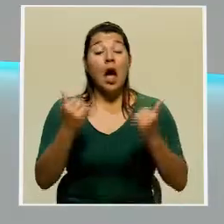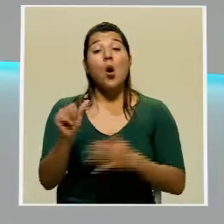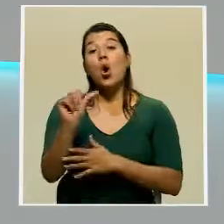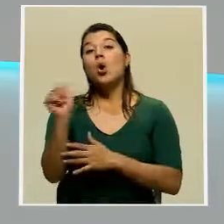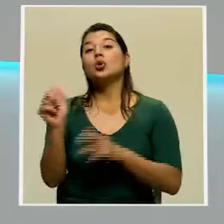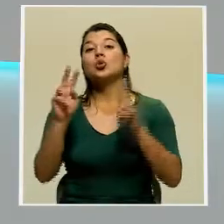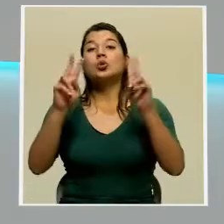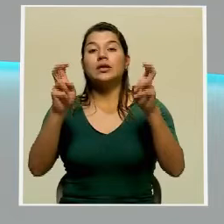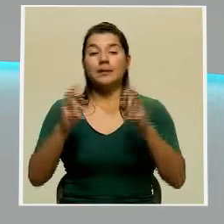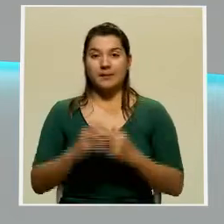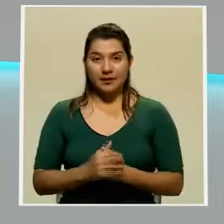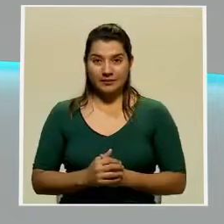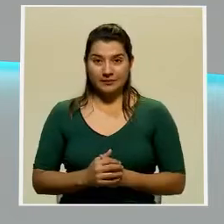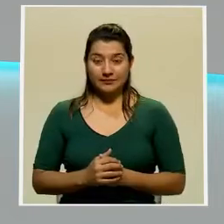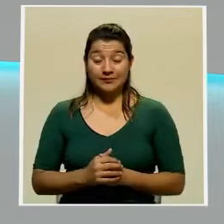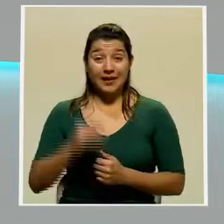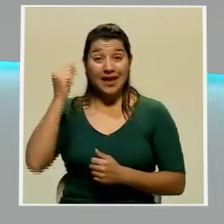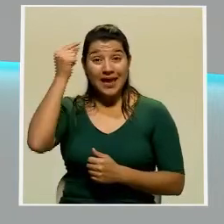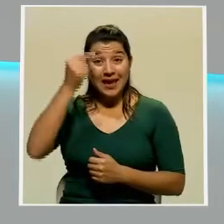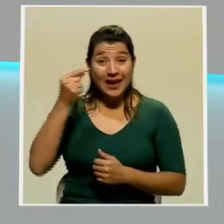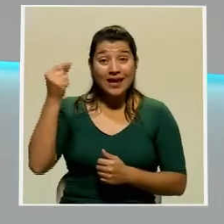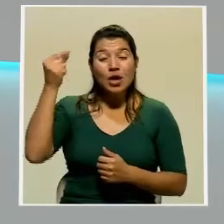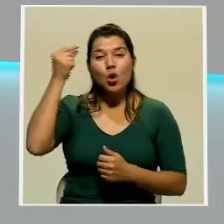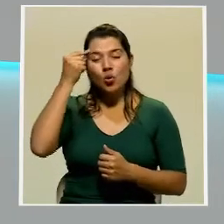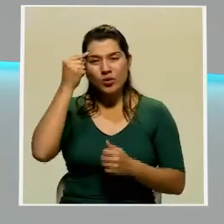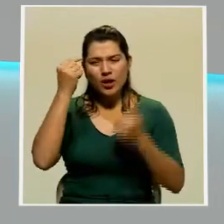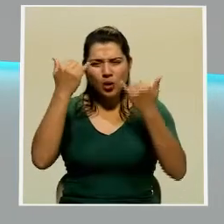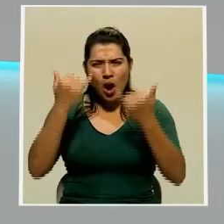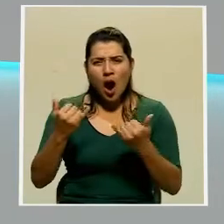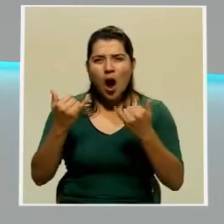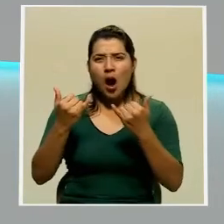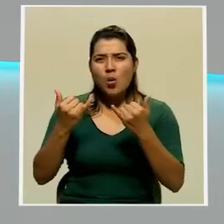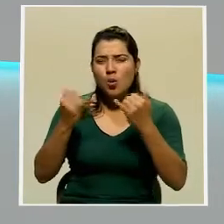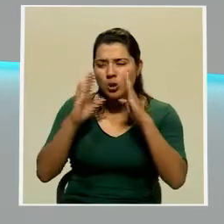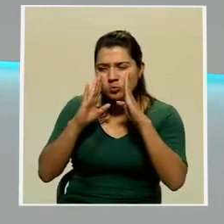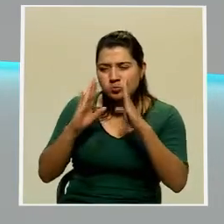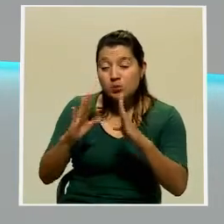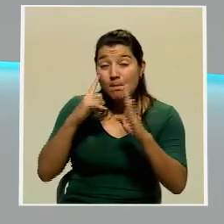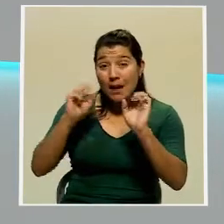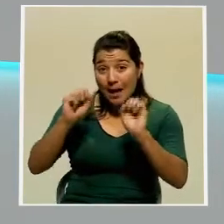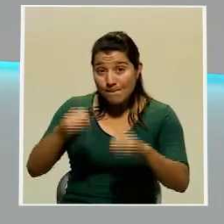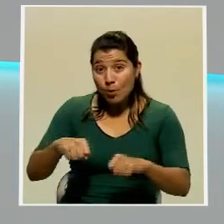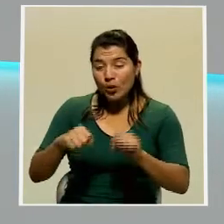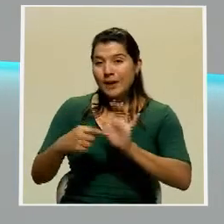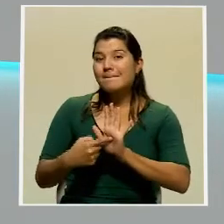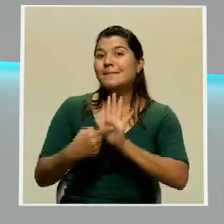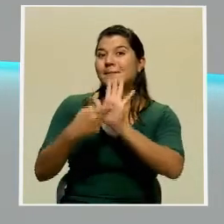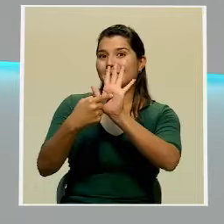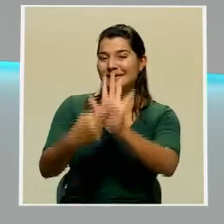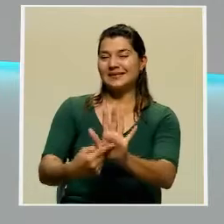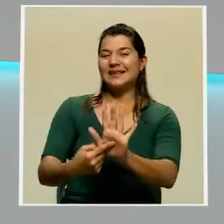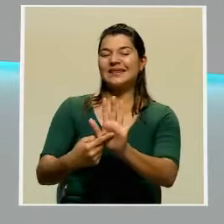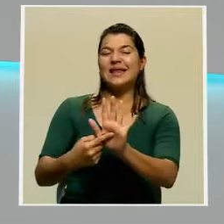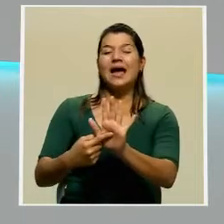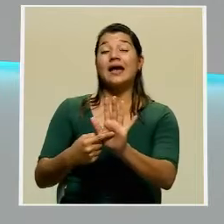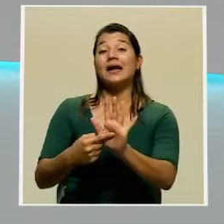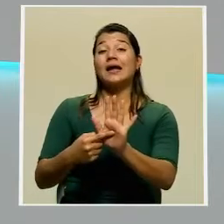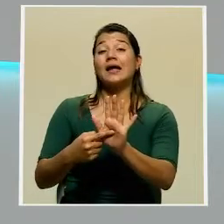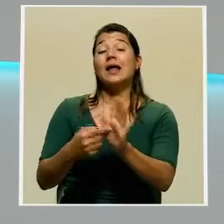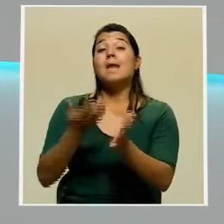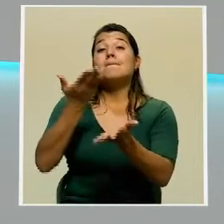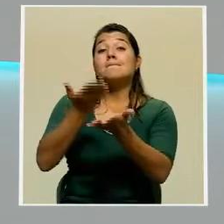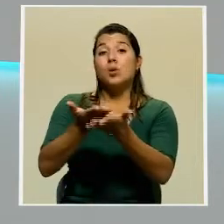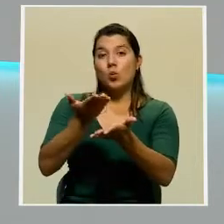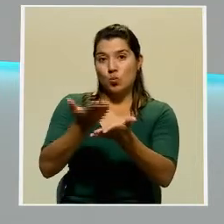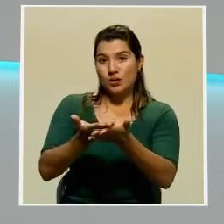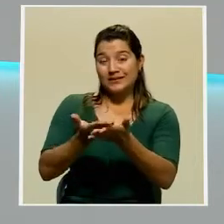temas. Mientras el gobierno afina detalles para presentar en las próximas semanas la iniciativa que crearía